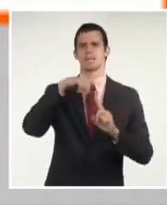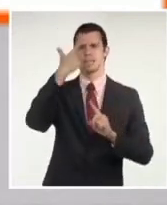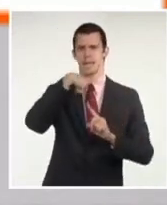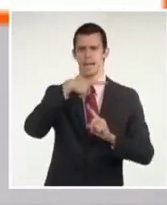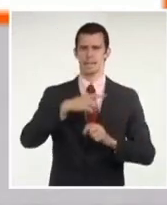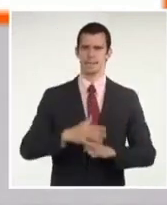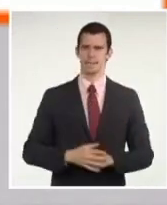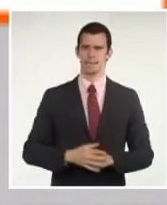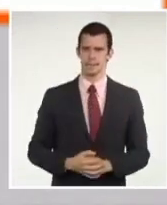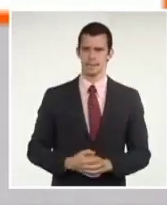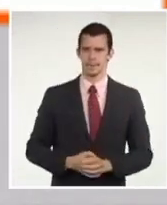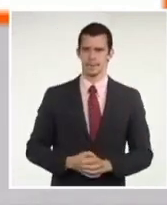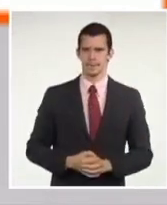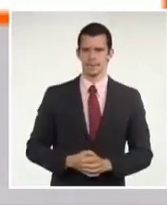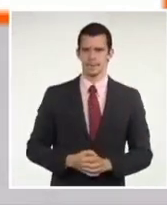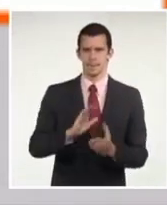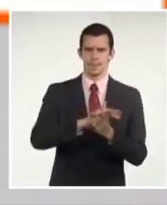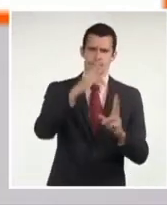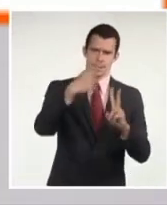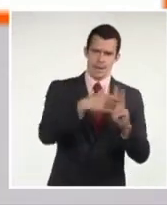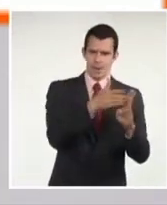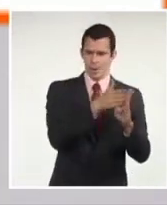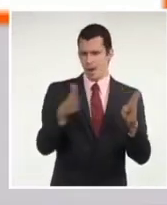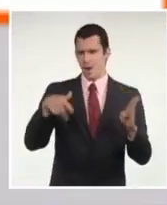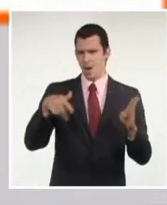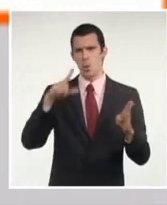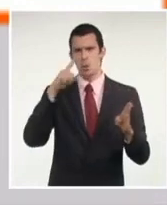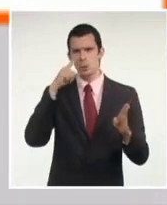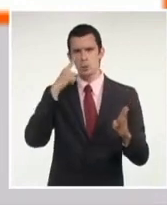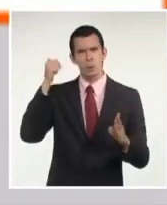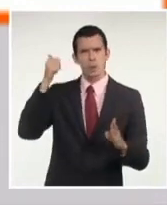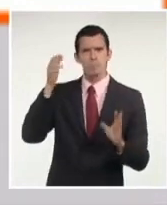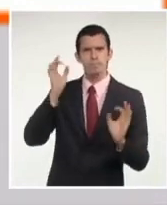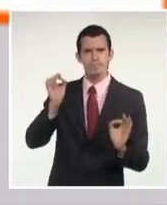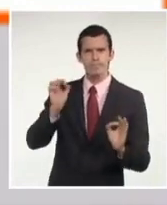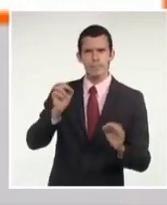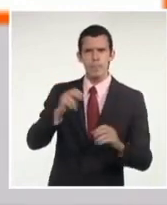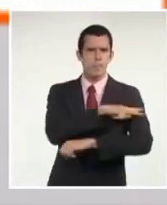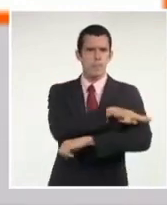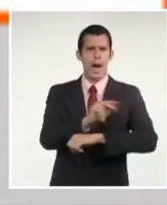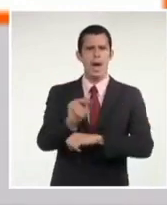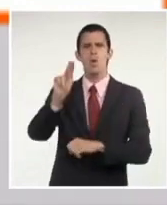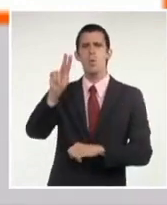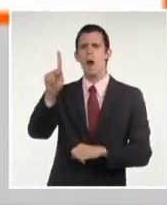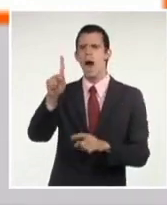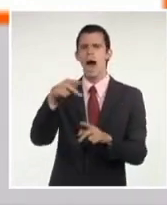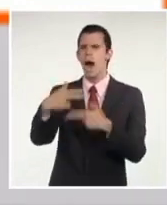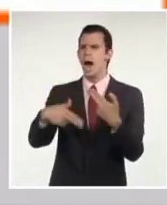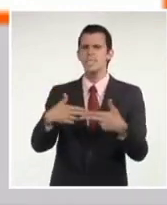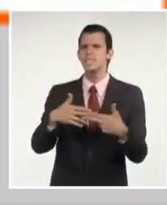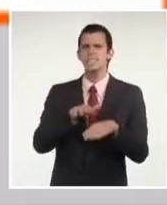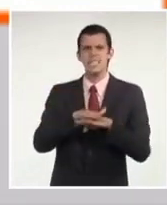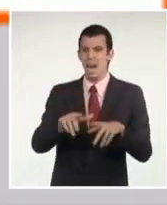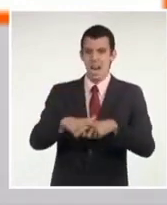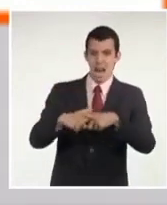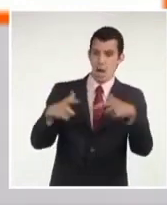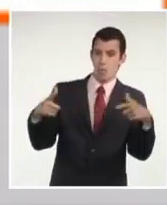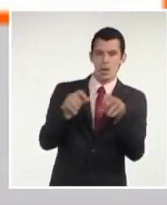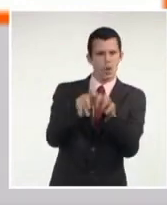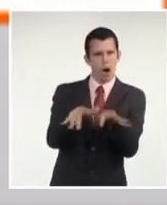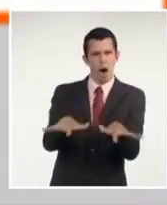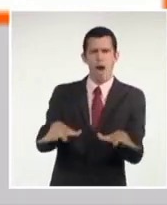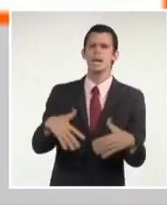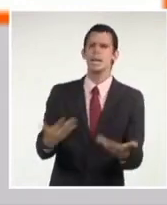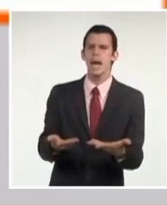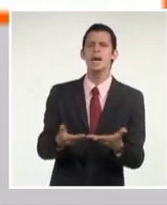mayo y junio, en el Reino Unido se impuso la variante delta con el 100%. Todo lo que secuenciaron